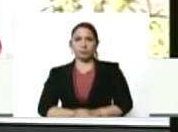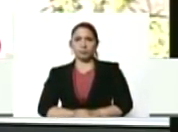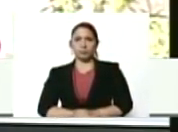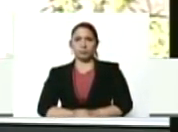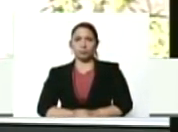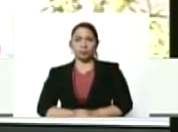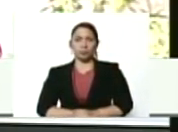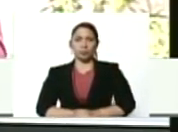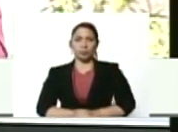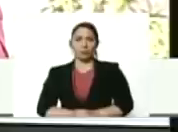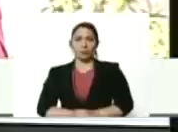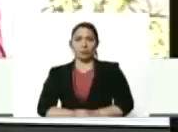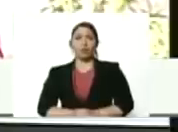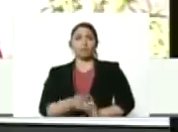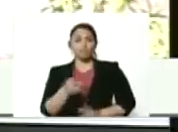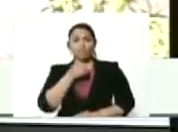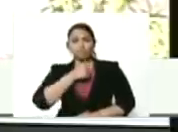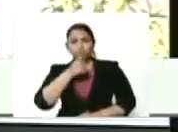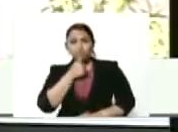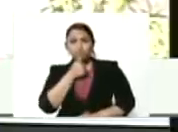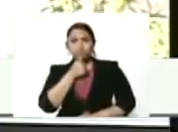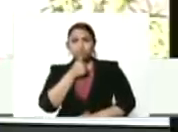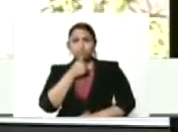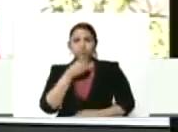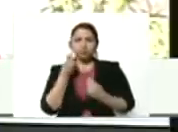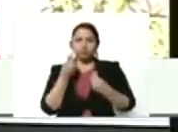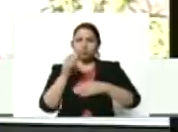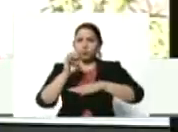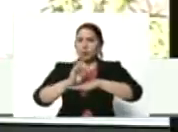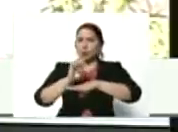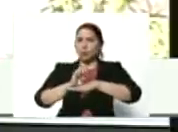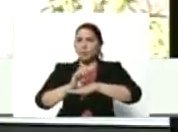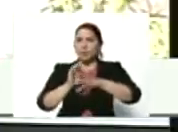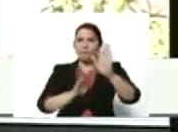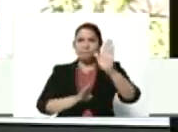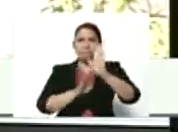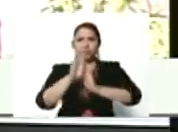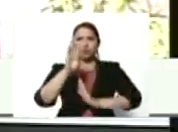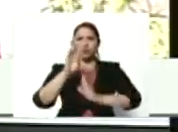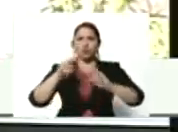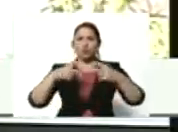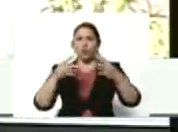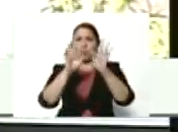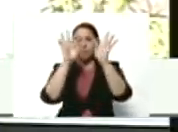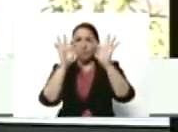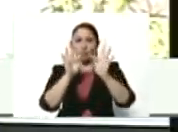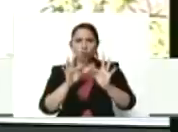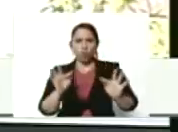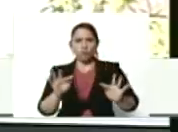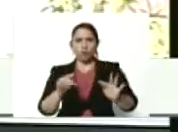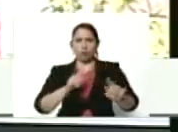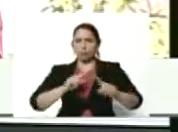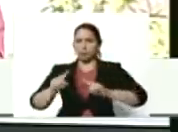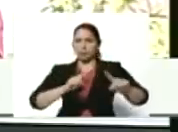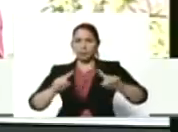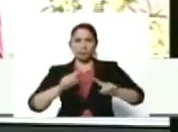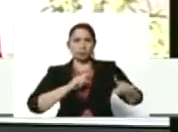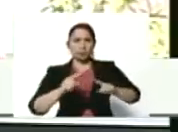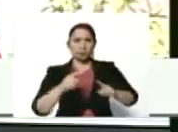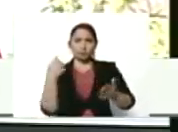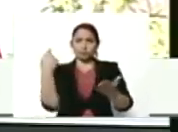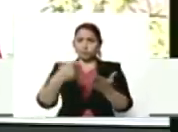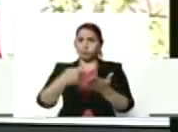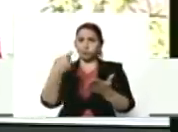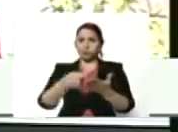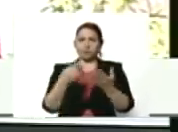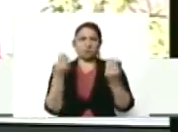Armarlo, perseverar en la economía productiva, en los nuevos métodos de gestión, en la articulación de la inversión,